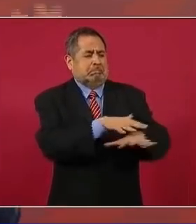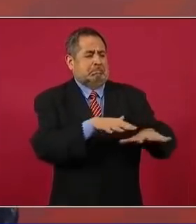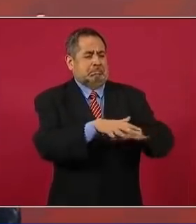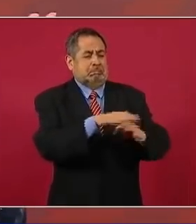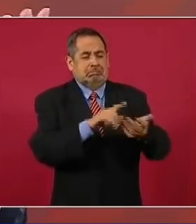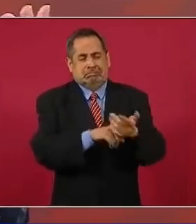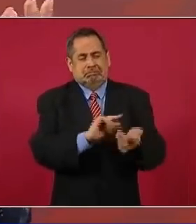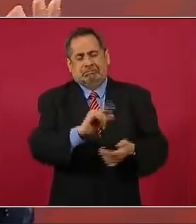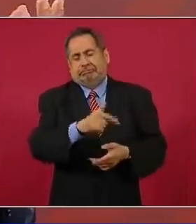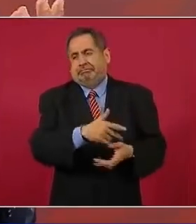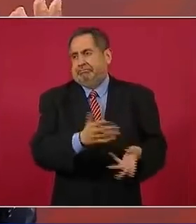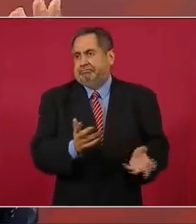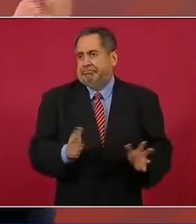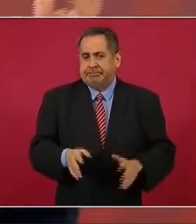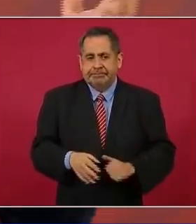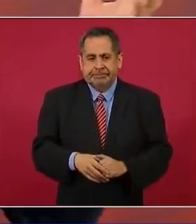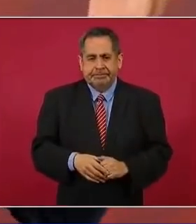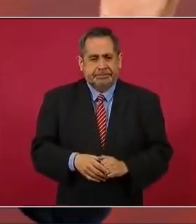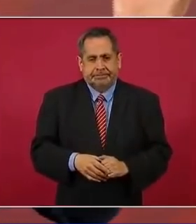tienen prestigio,